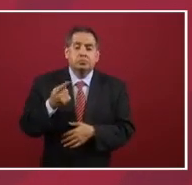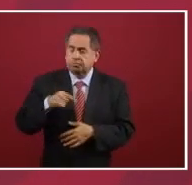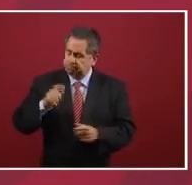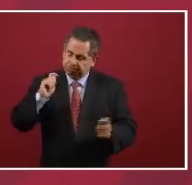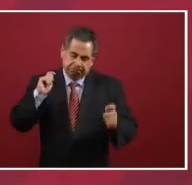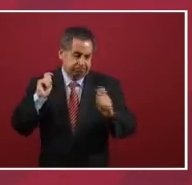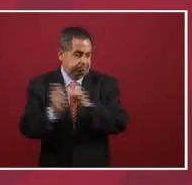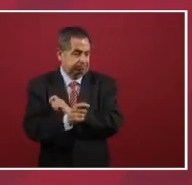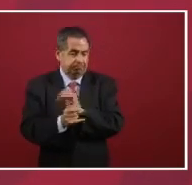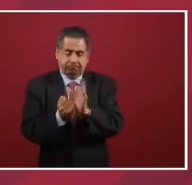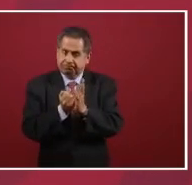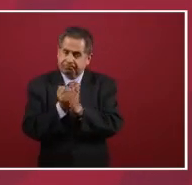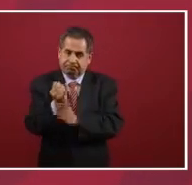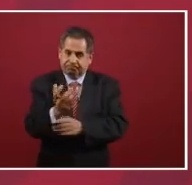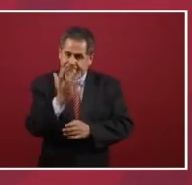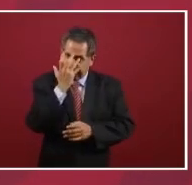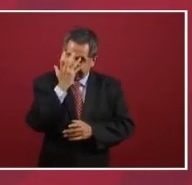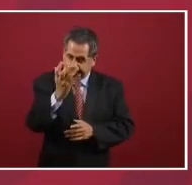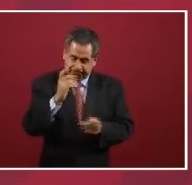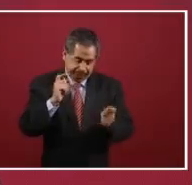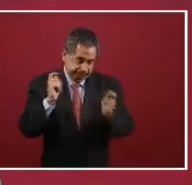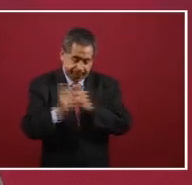cambios. No